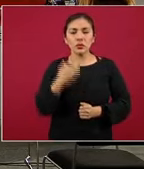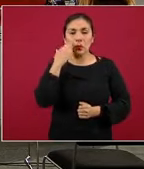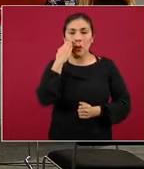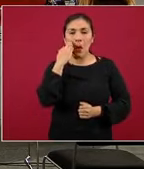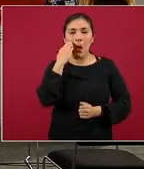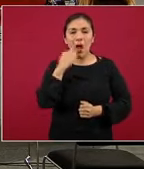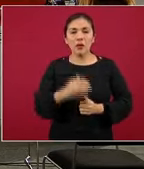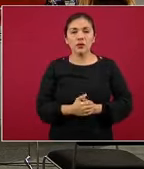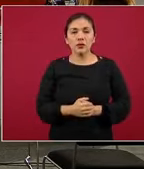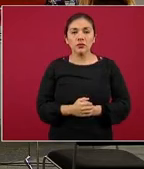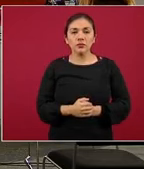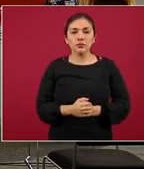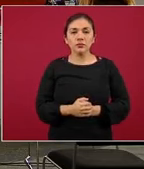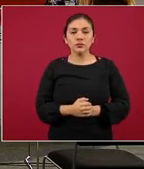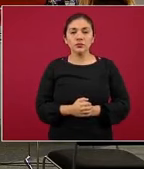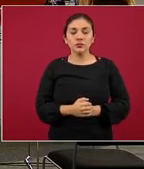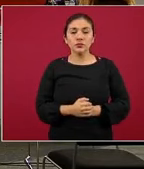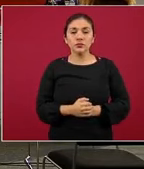lineamiento,